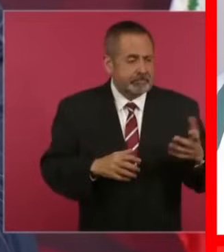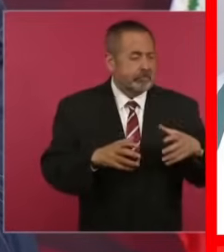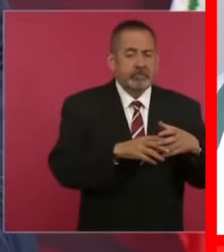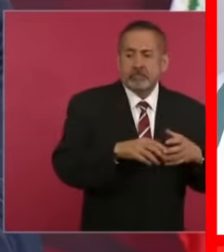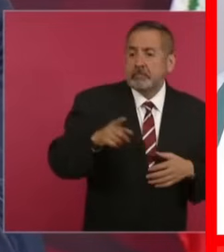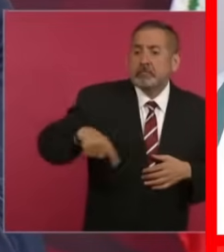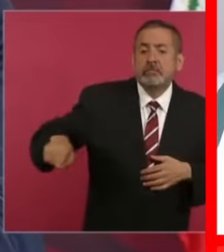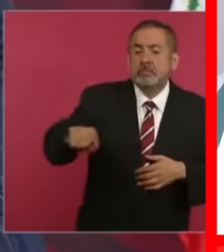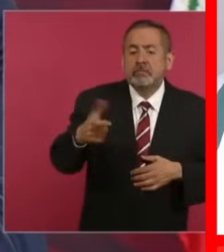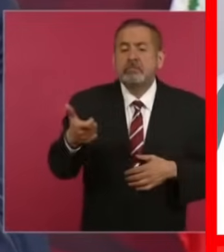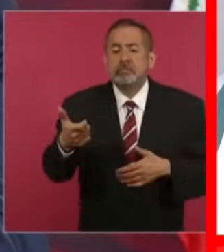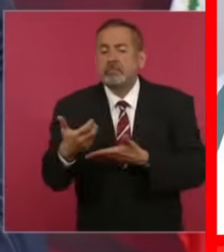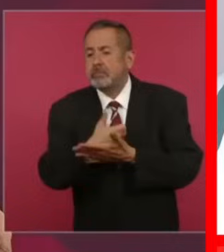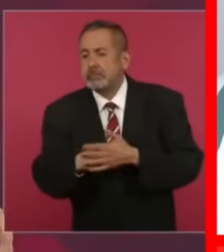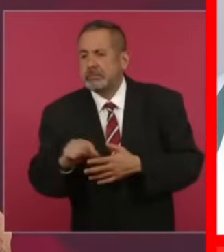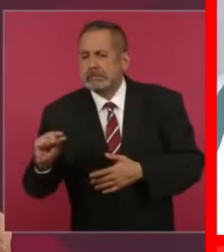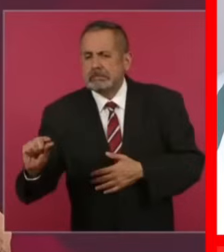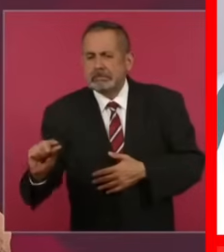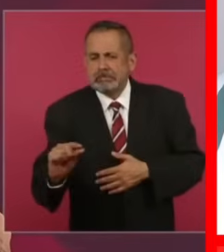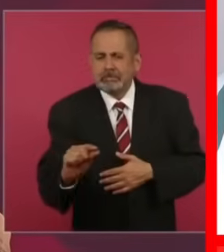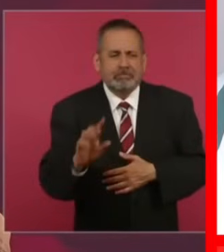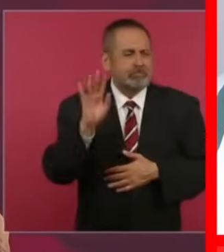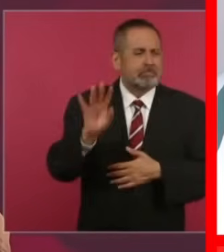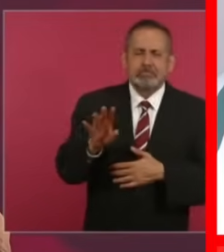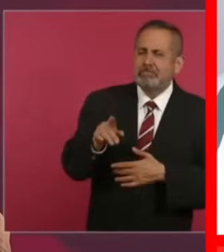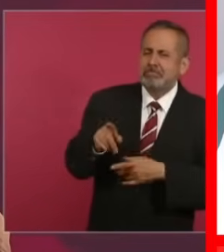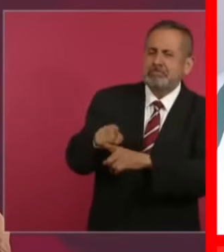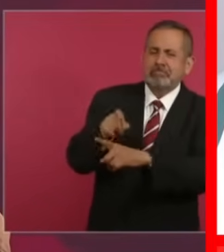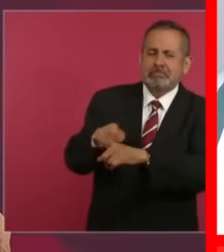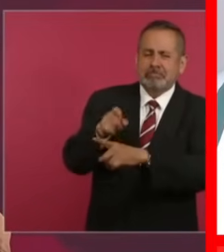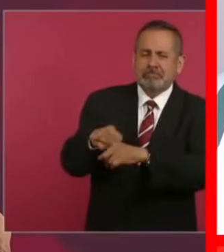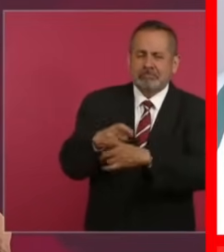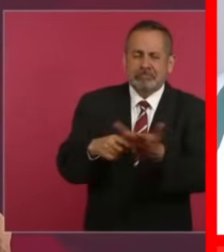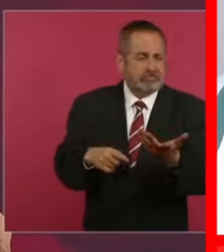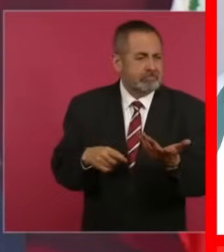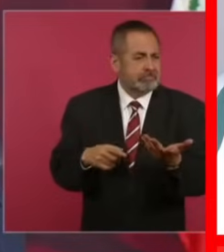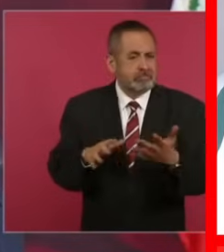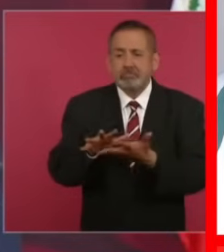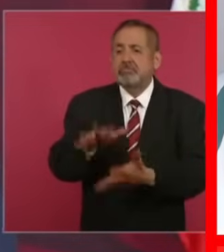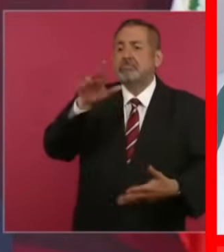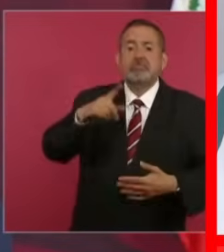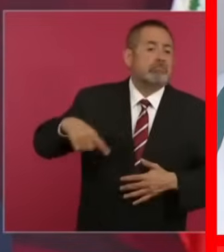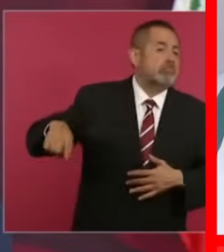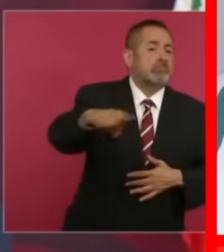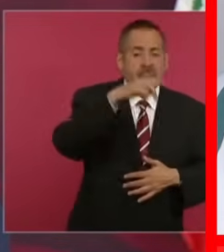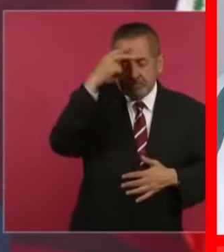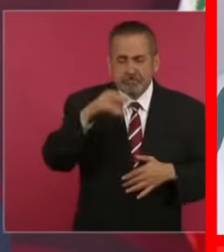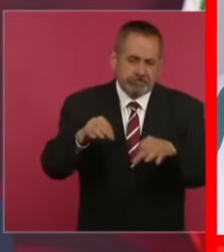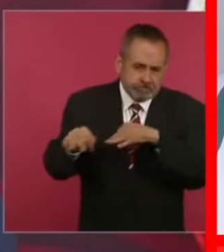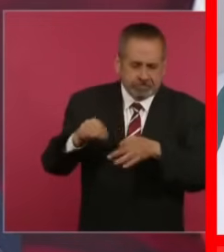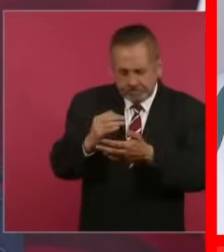insulta a la mayoría de los mexicanos que obtienen ingresos